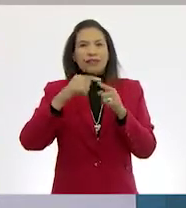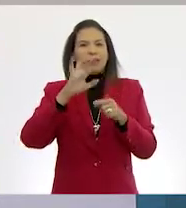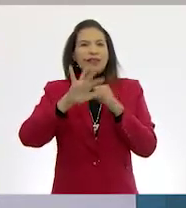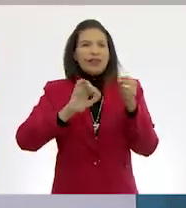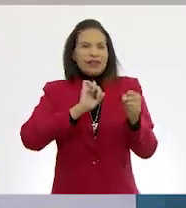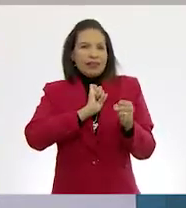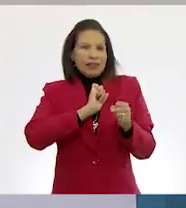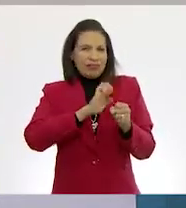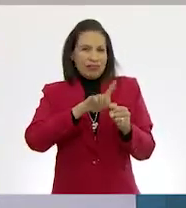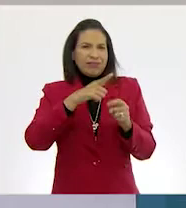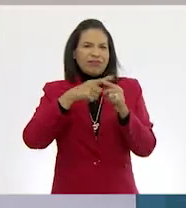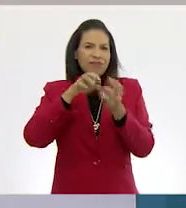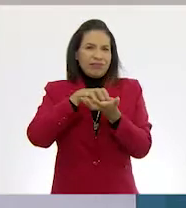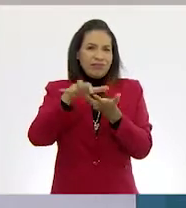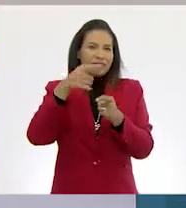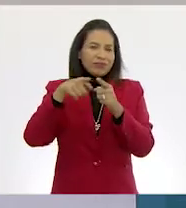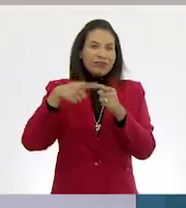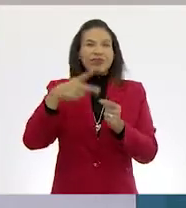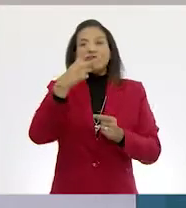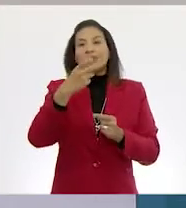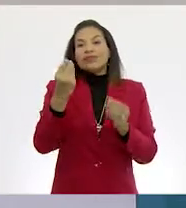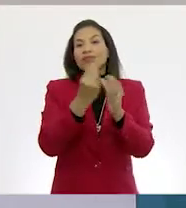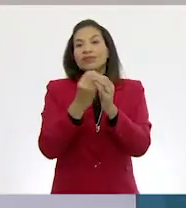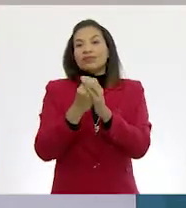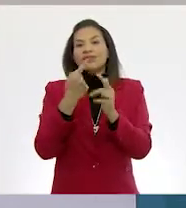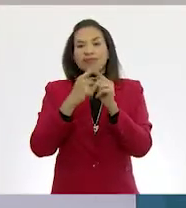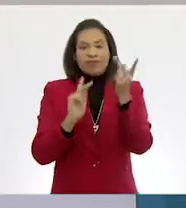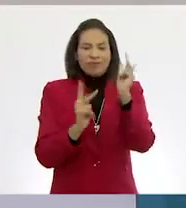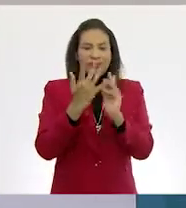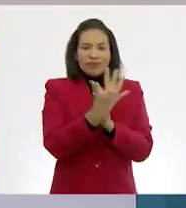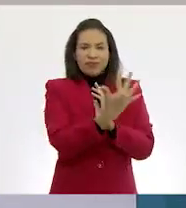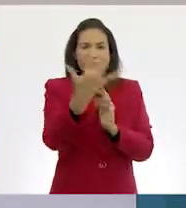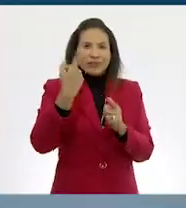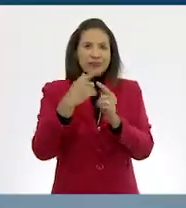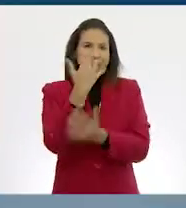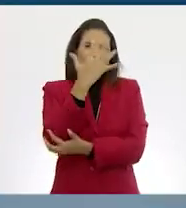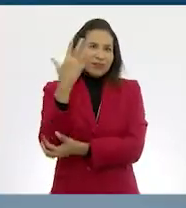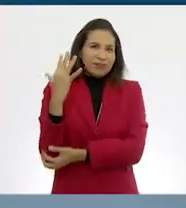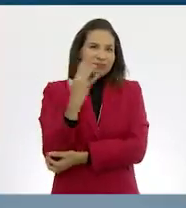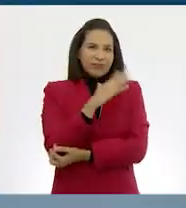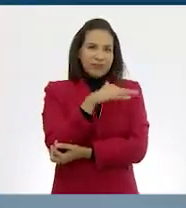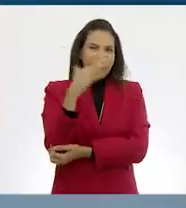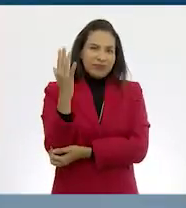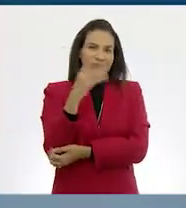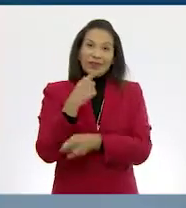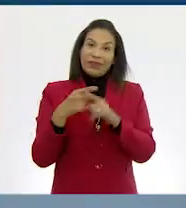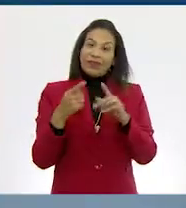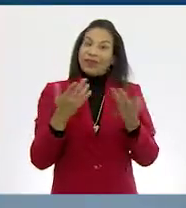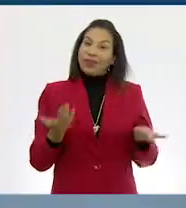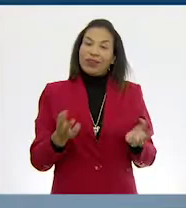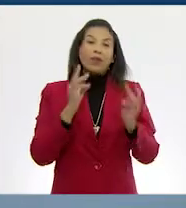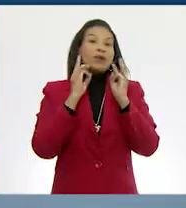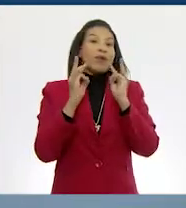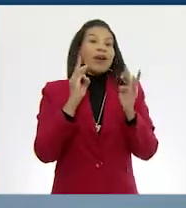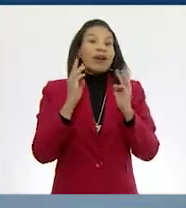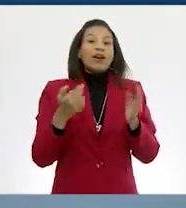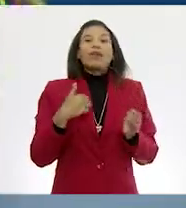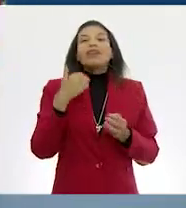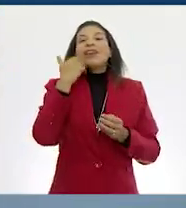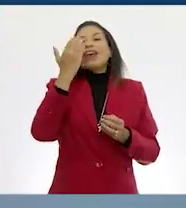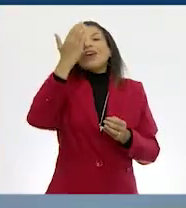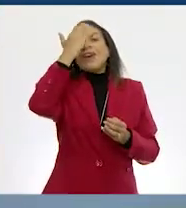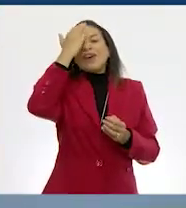y casi 200 especies de pastos y palmeras y uno extra yo quisiera